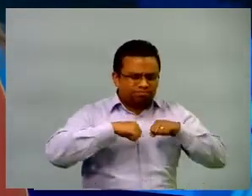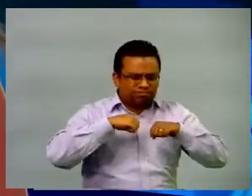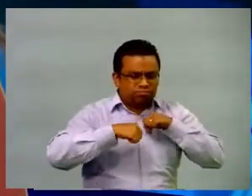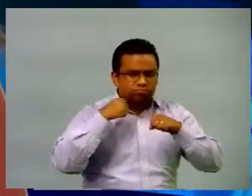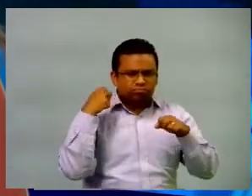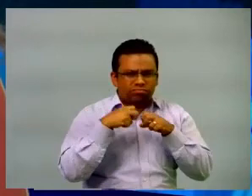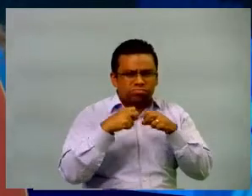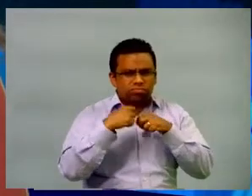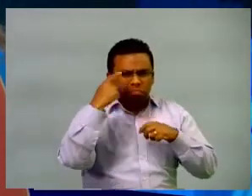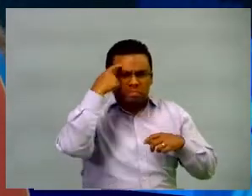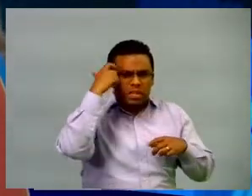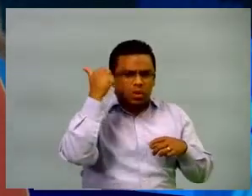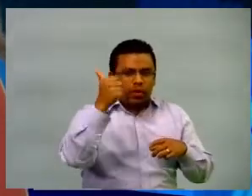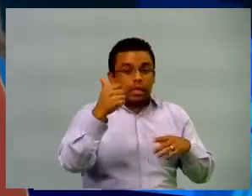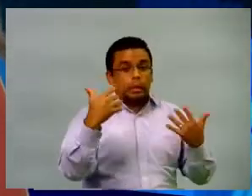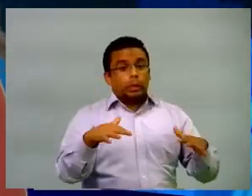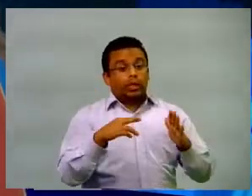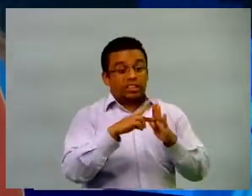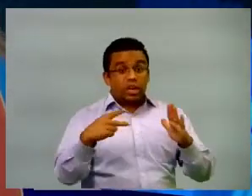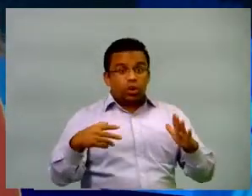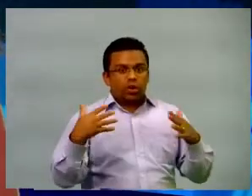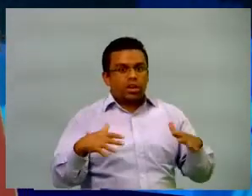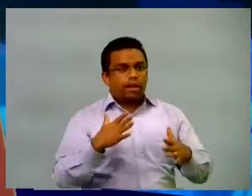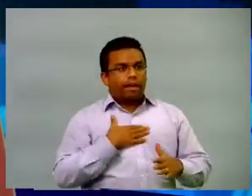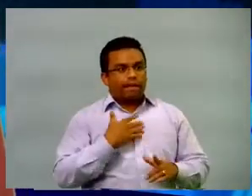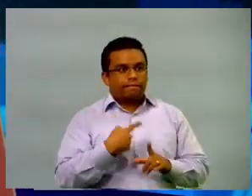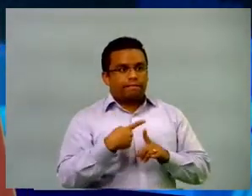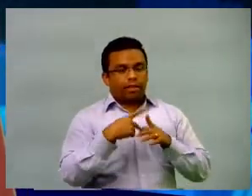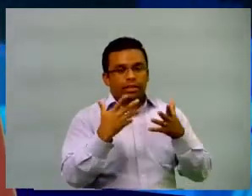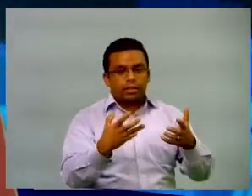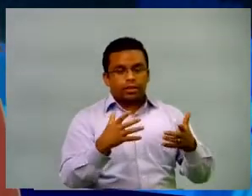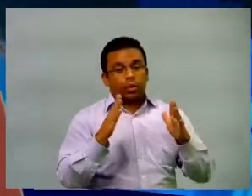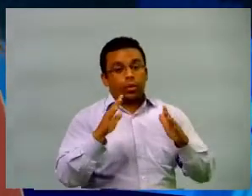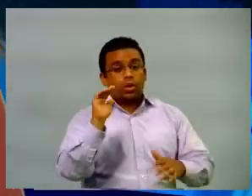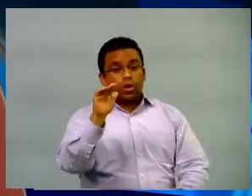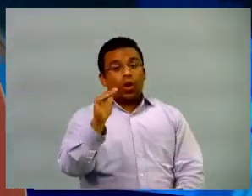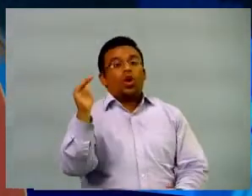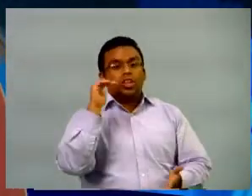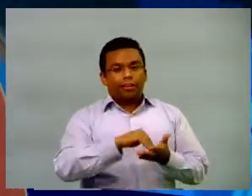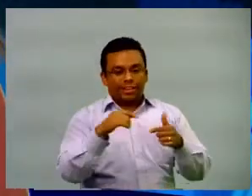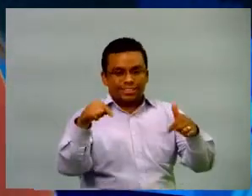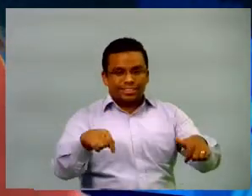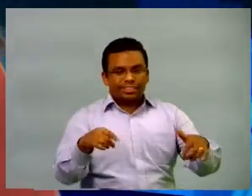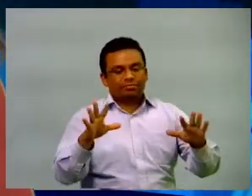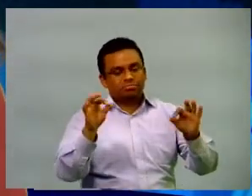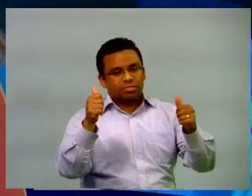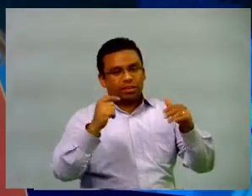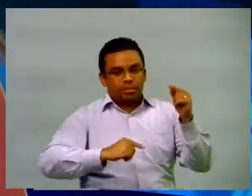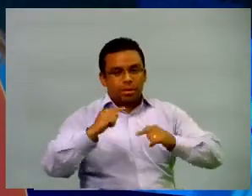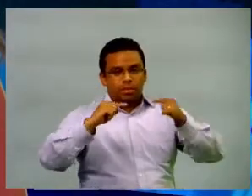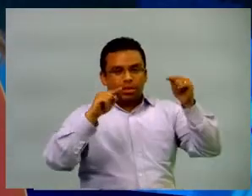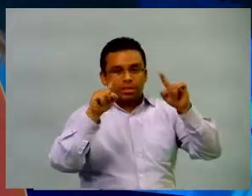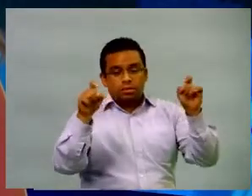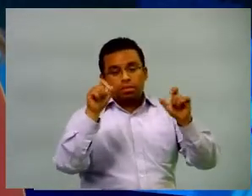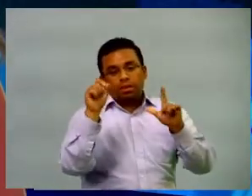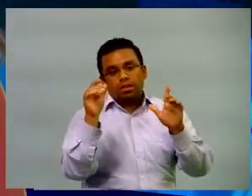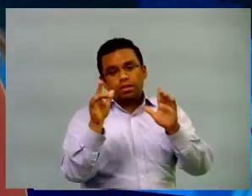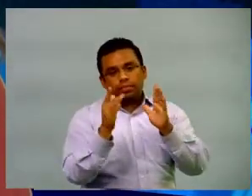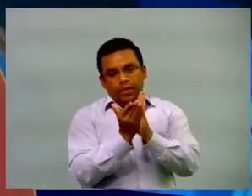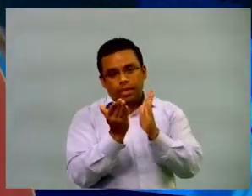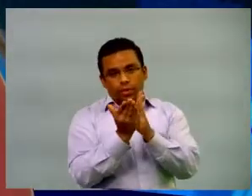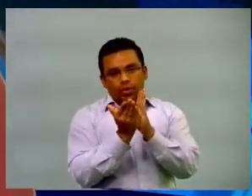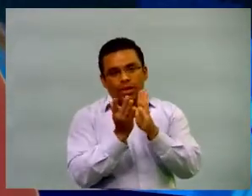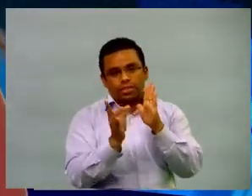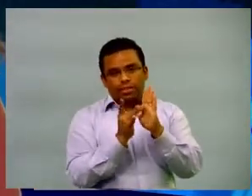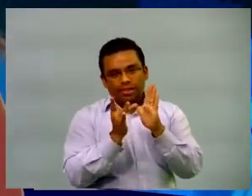con la tecnología. Nos agrada mucho que nuevamente esté con nosotros participando en este Educa Digital en Buga